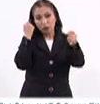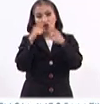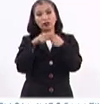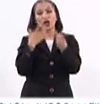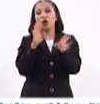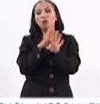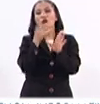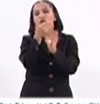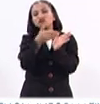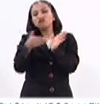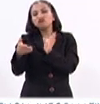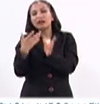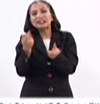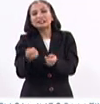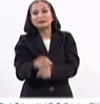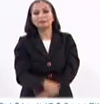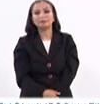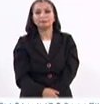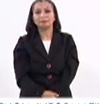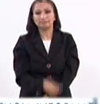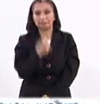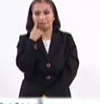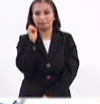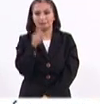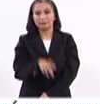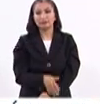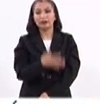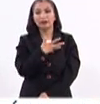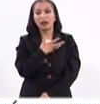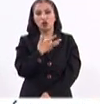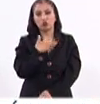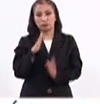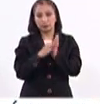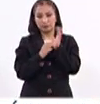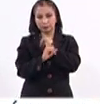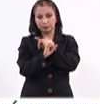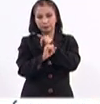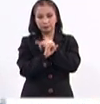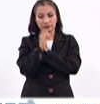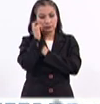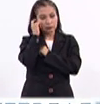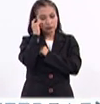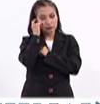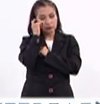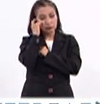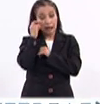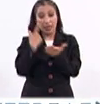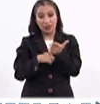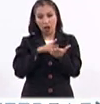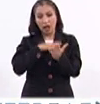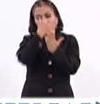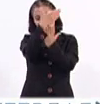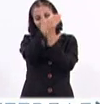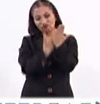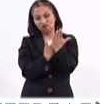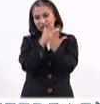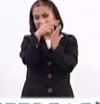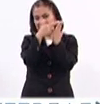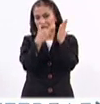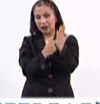cómo funciona esta mecánica. Sí, ok. Tenemos una página donde están todos los